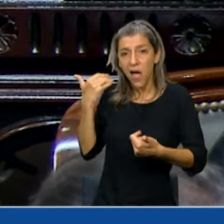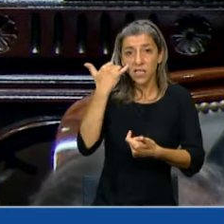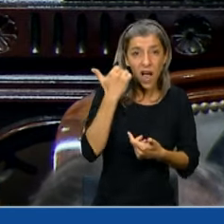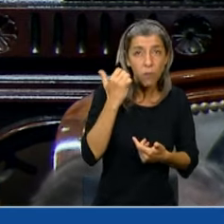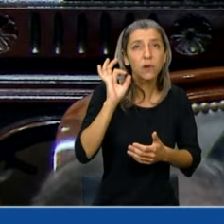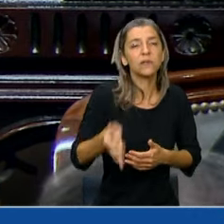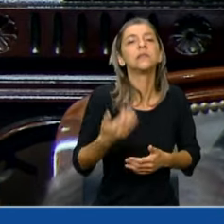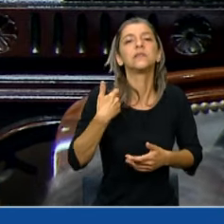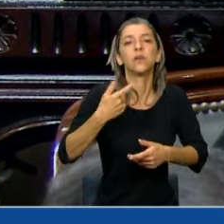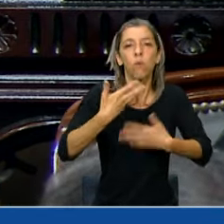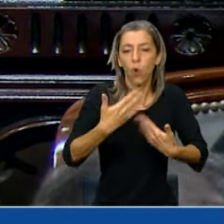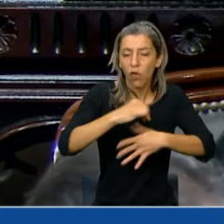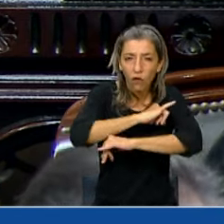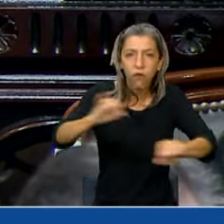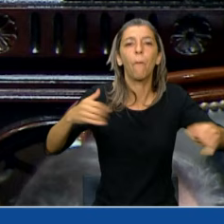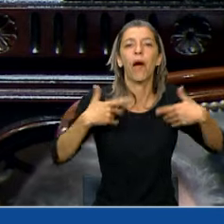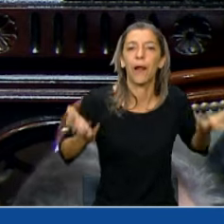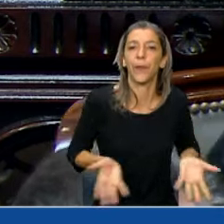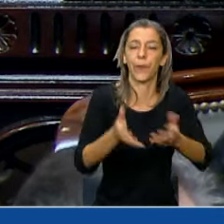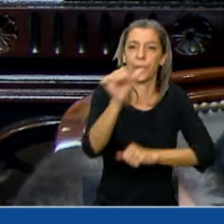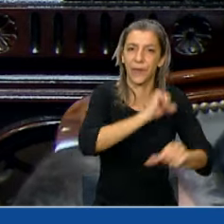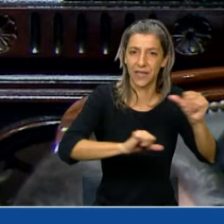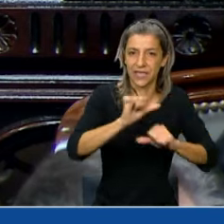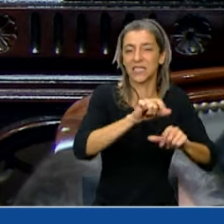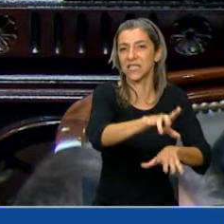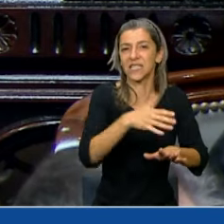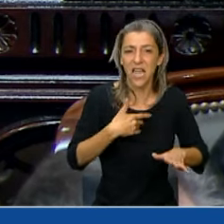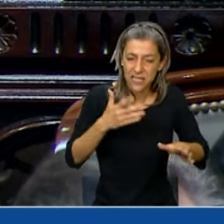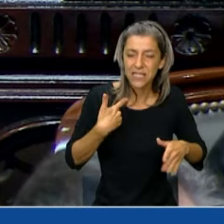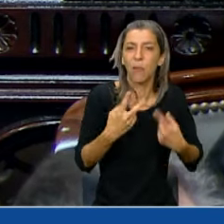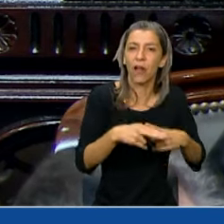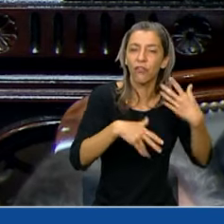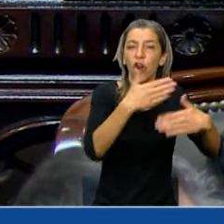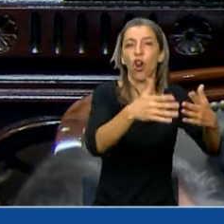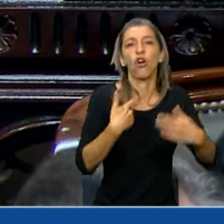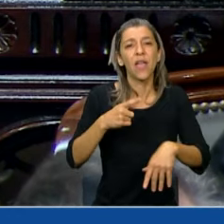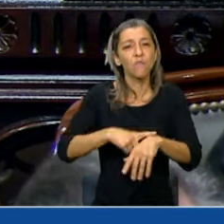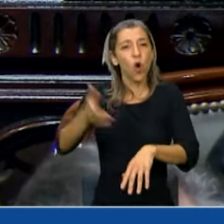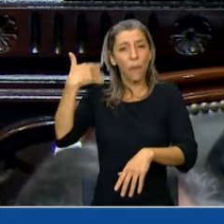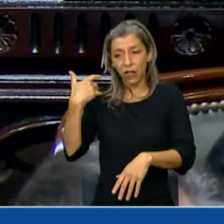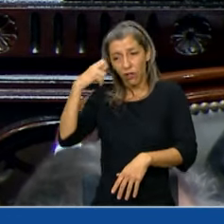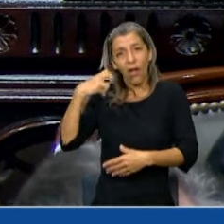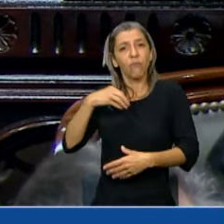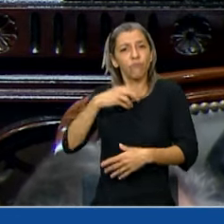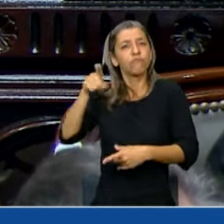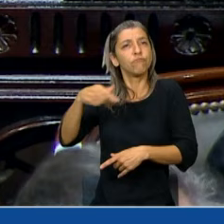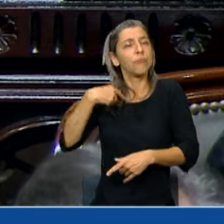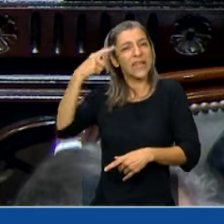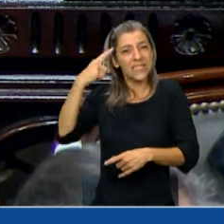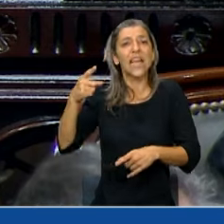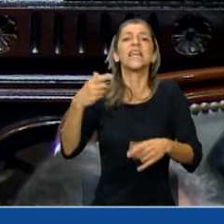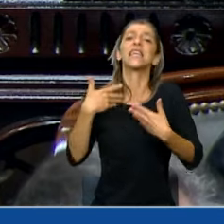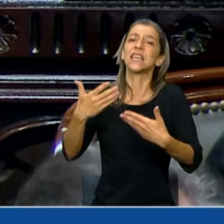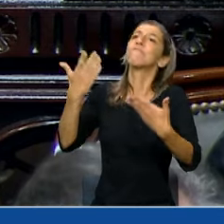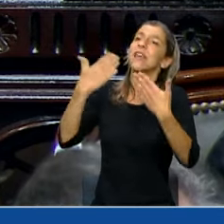desarrollo argentino como radical en un momento me enamoré del proyecto democrático y hoy para el nuevo radicalismo y celebro que me